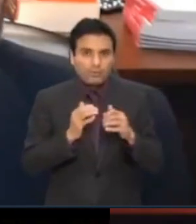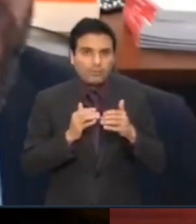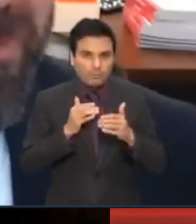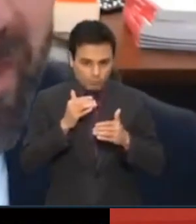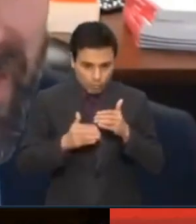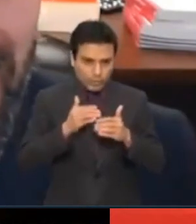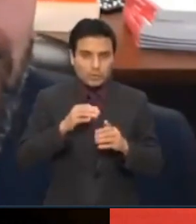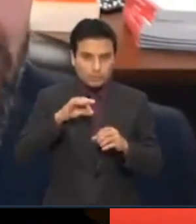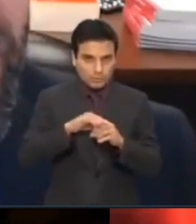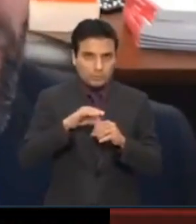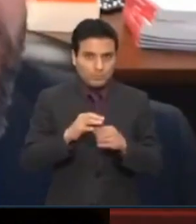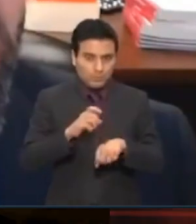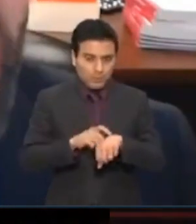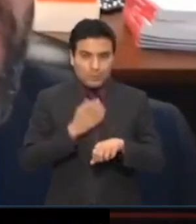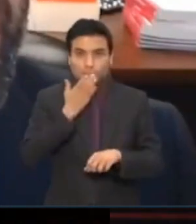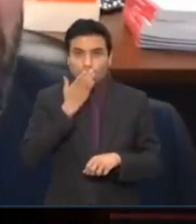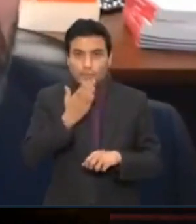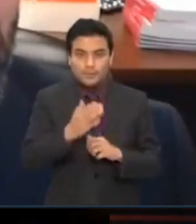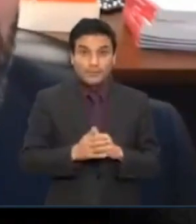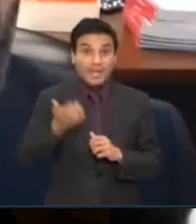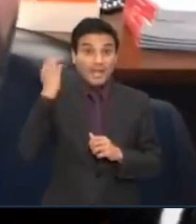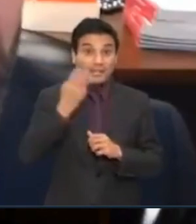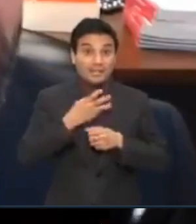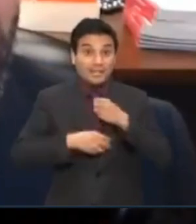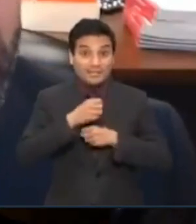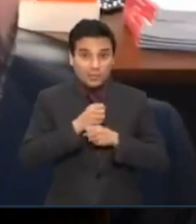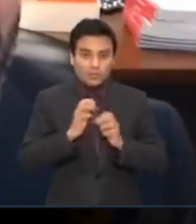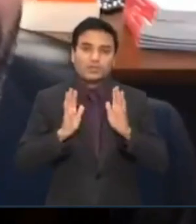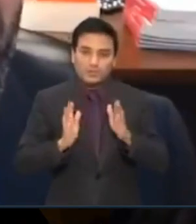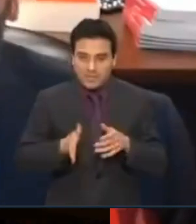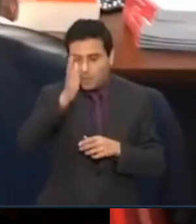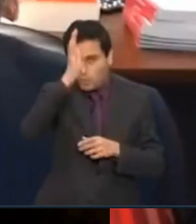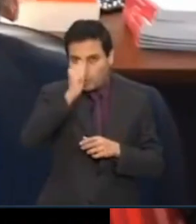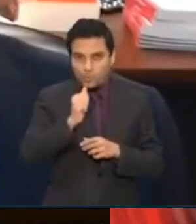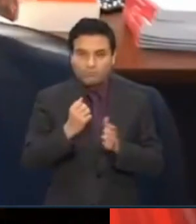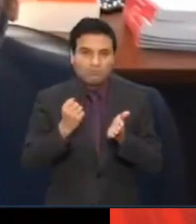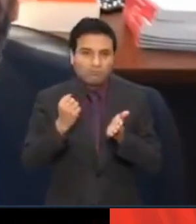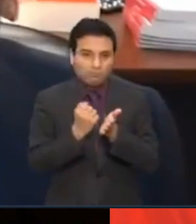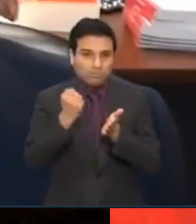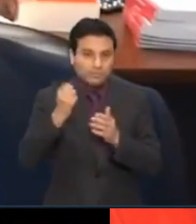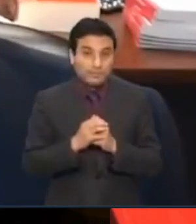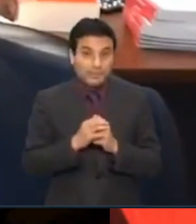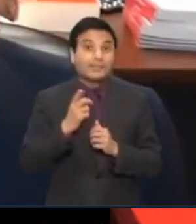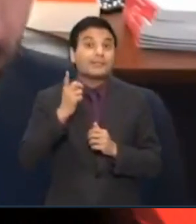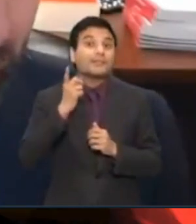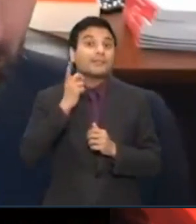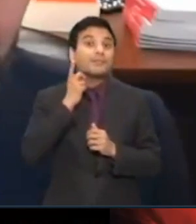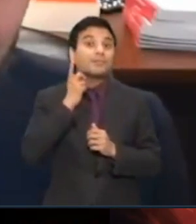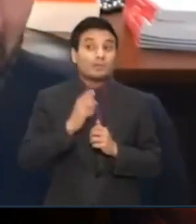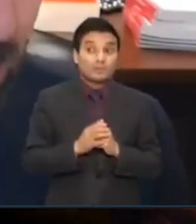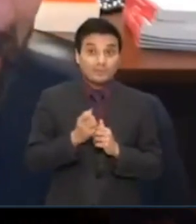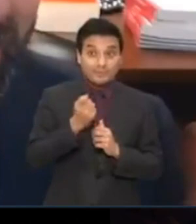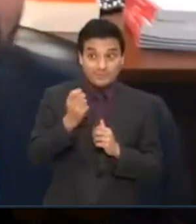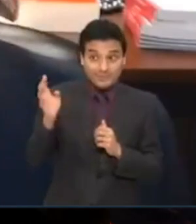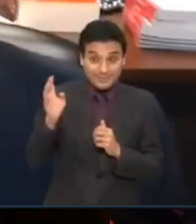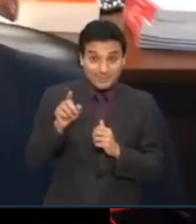y haré una referencia de cuando se aprobó hace 3 años el acuerdo correspondiente con el que las y los legisladores que integran, por cierto, la